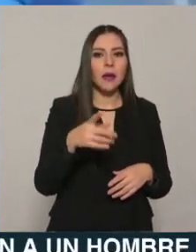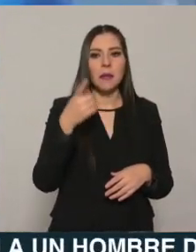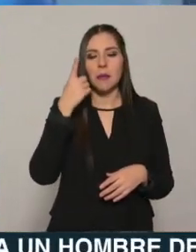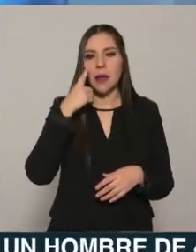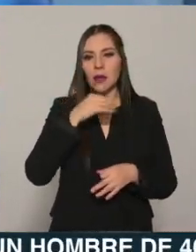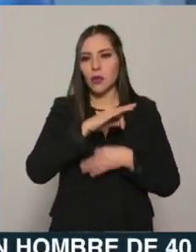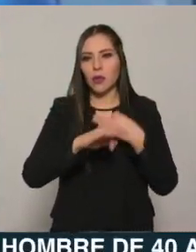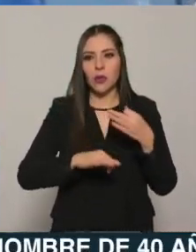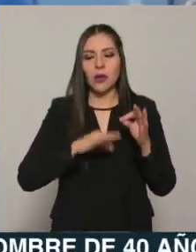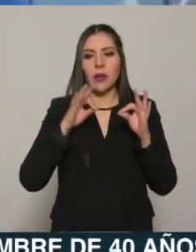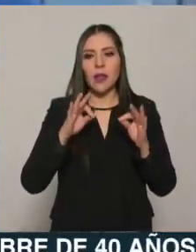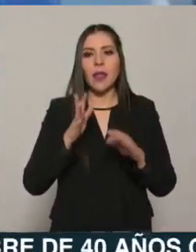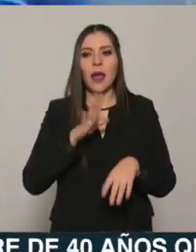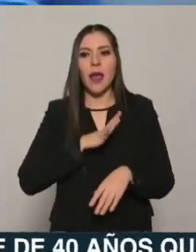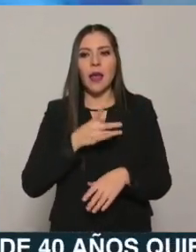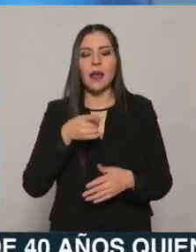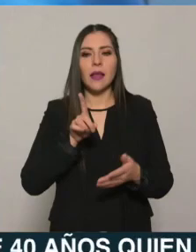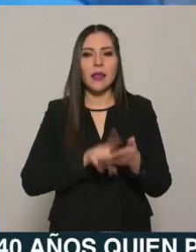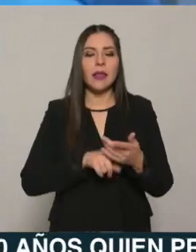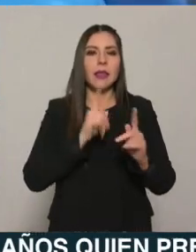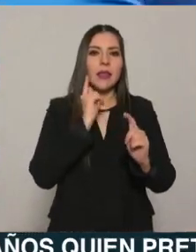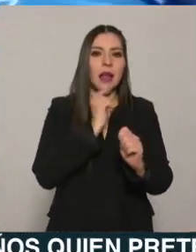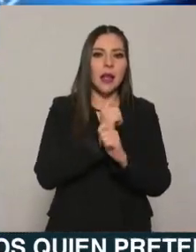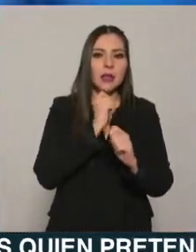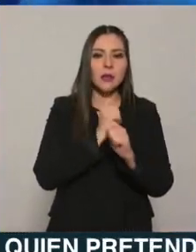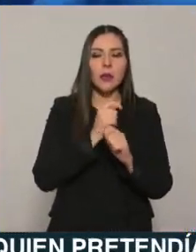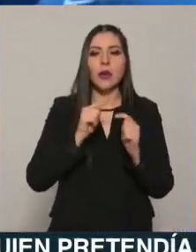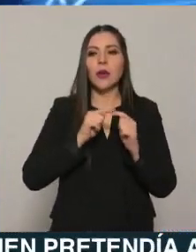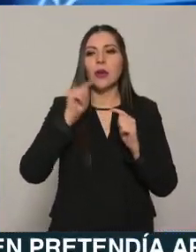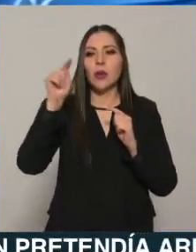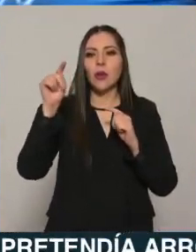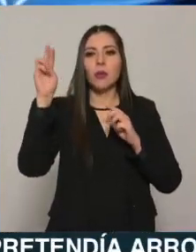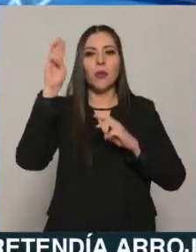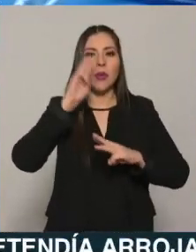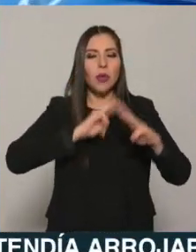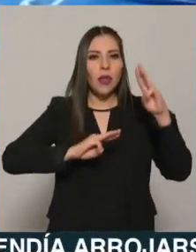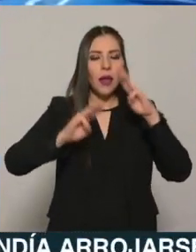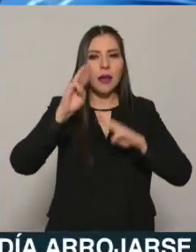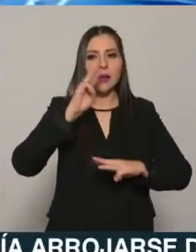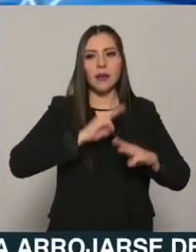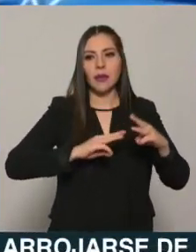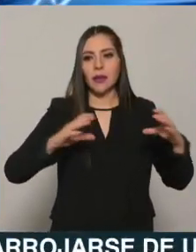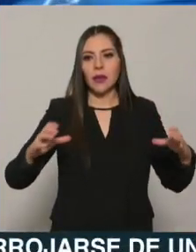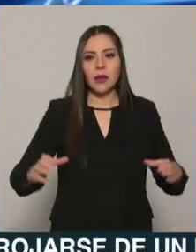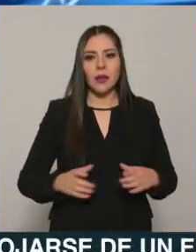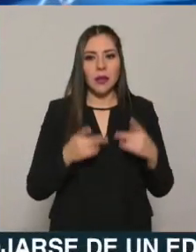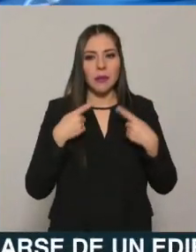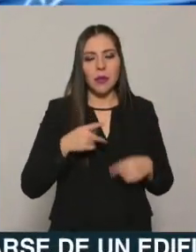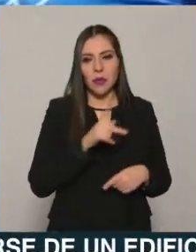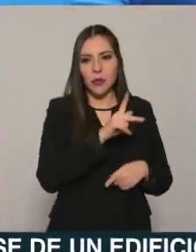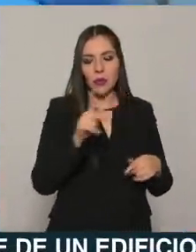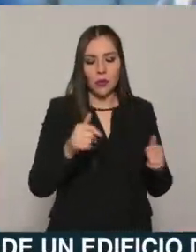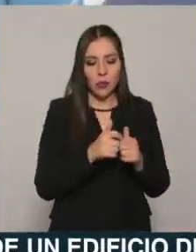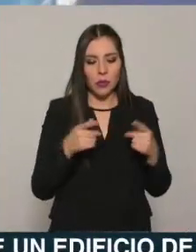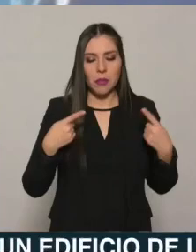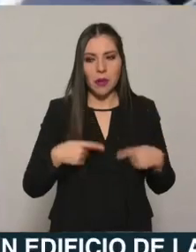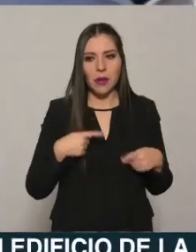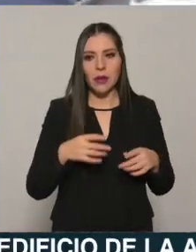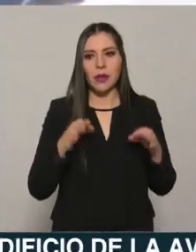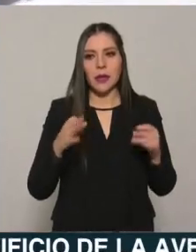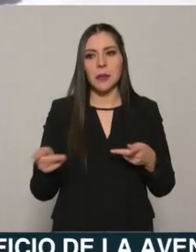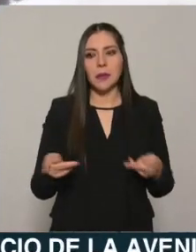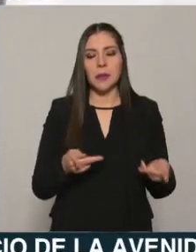que transporte y ya en la montaña, porteadores y todo el grupo de gente que nos apoyó, pues estuviera